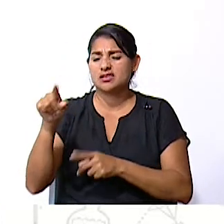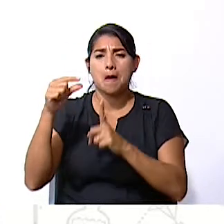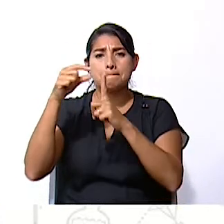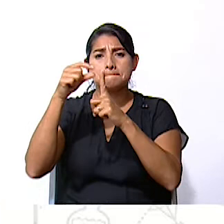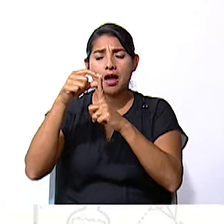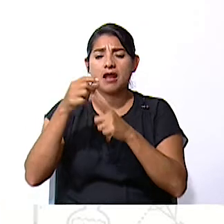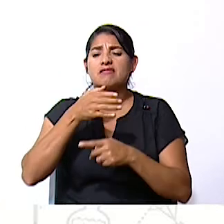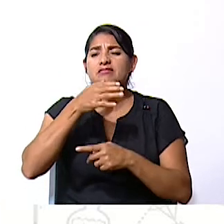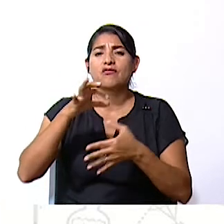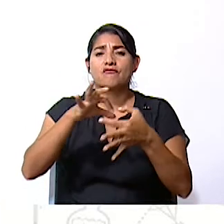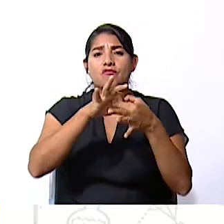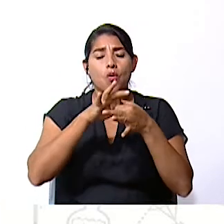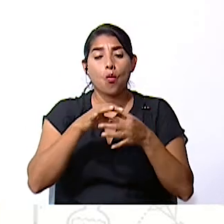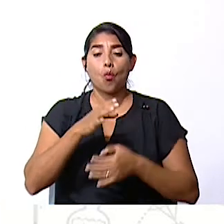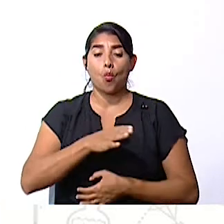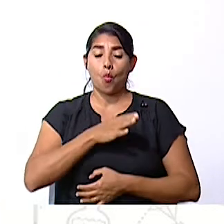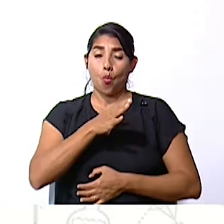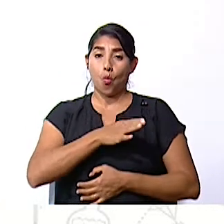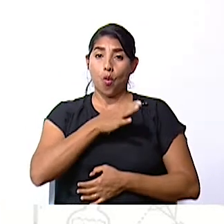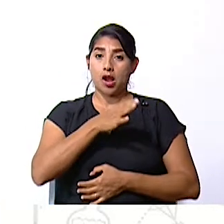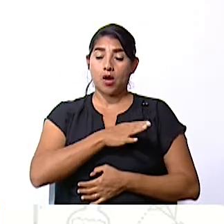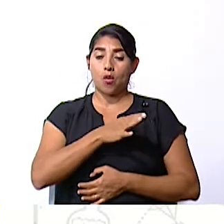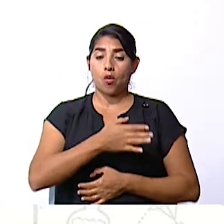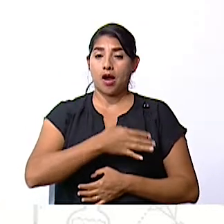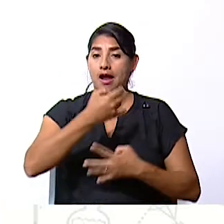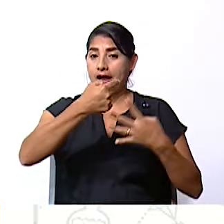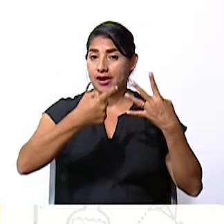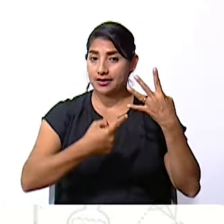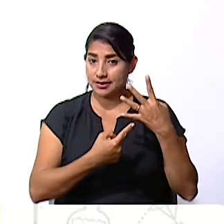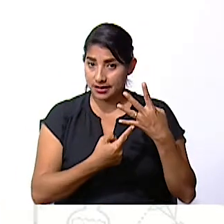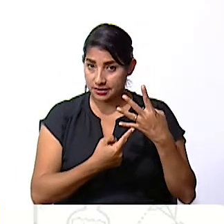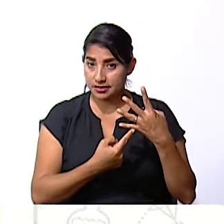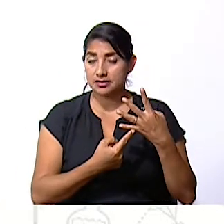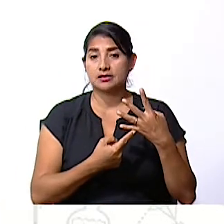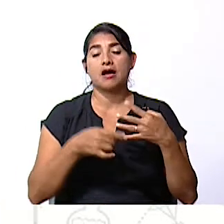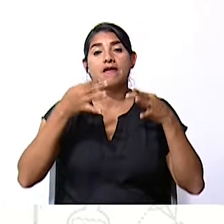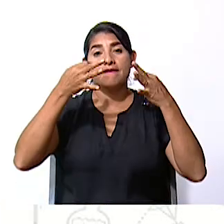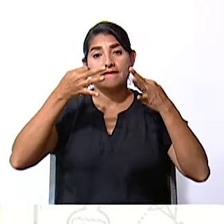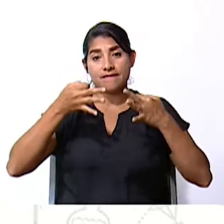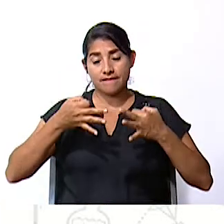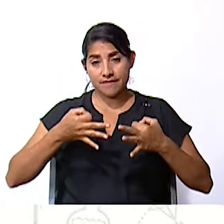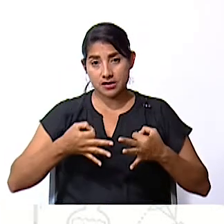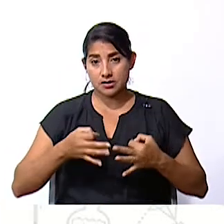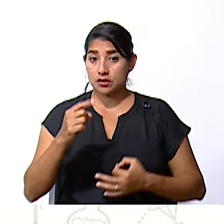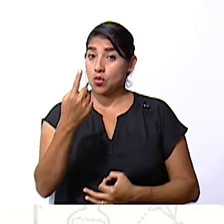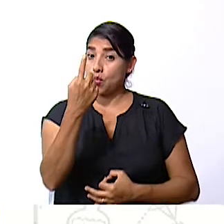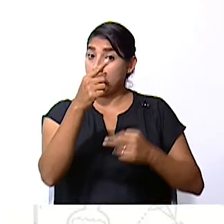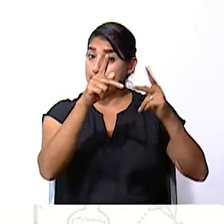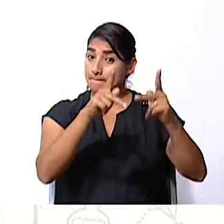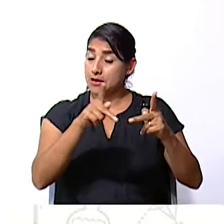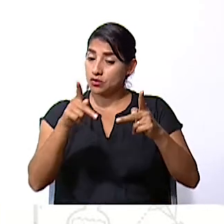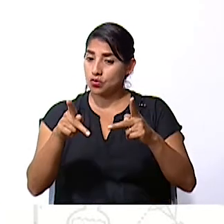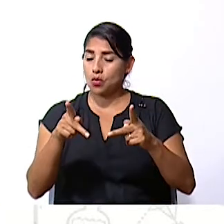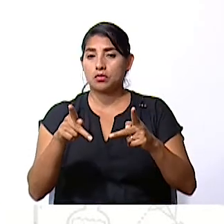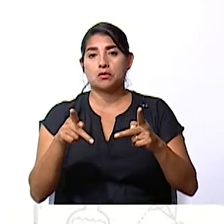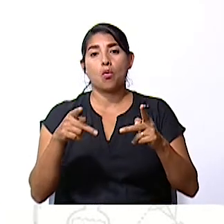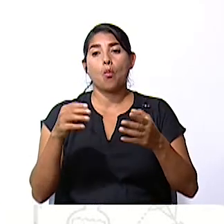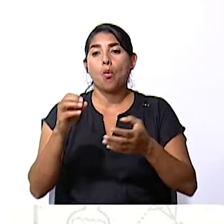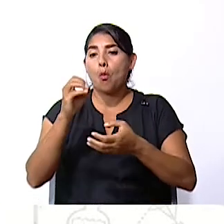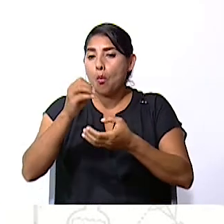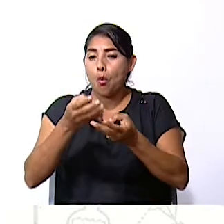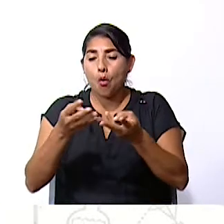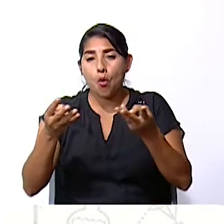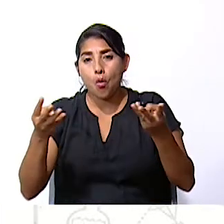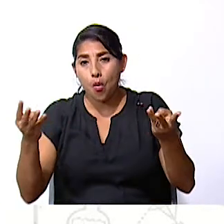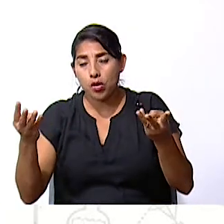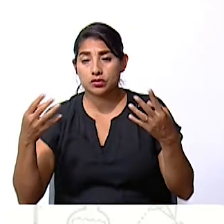referencia a las cualidades o características físicas de una persona, de un objeto,